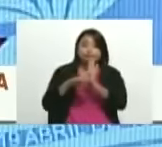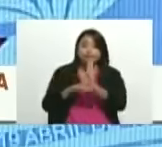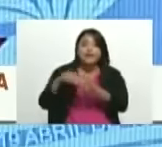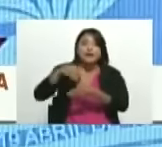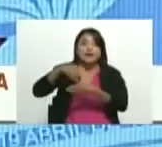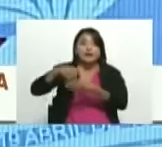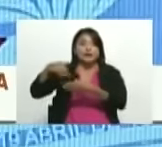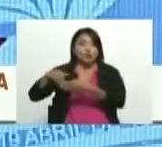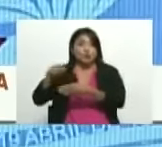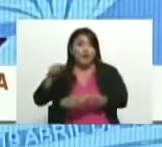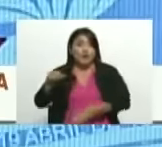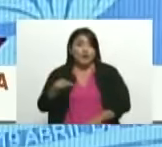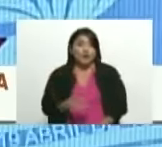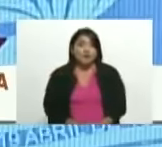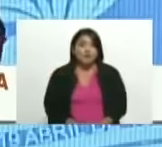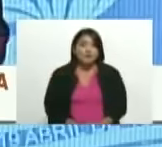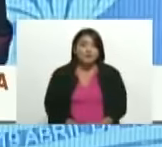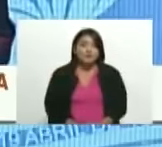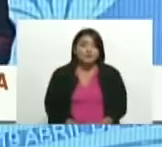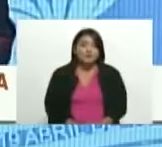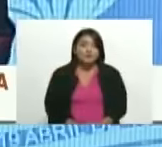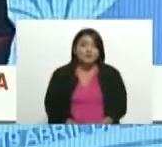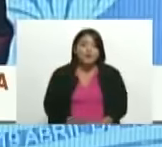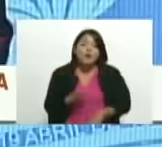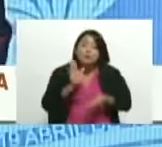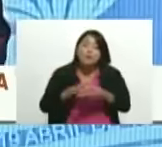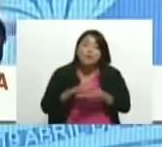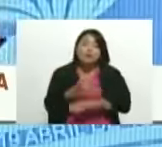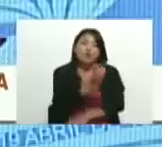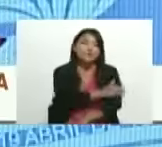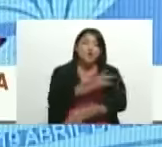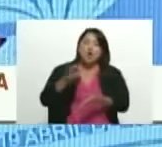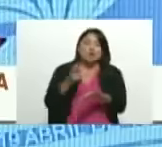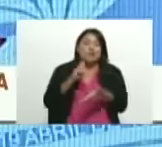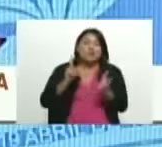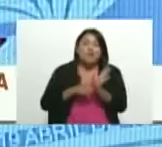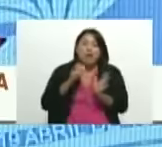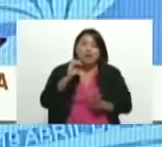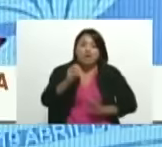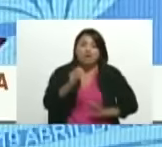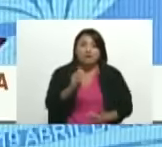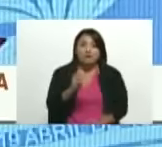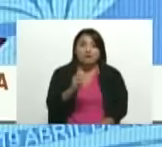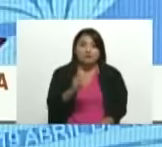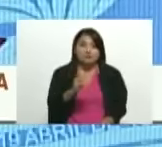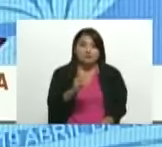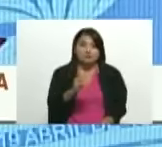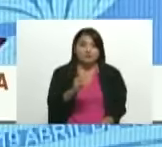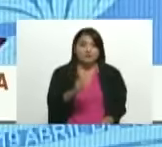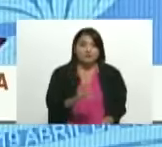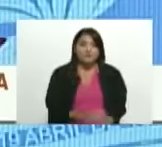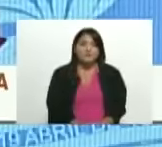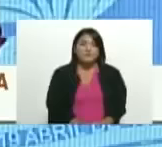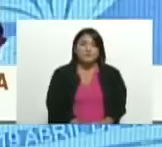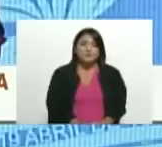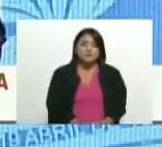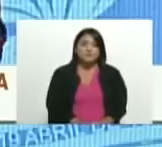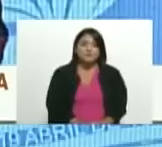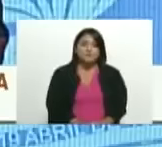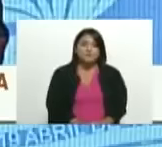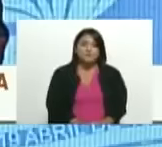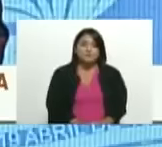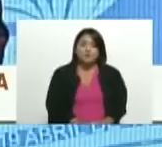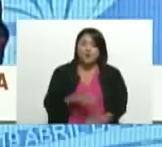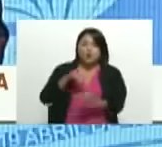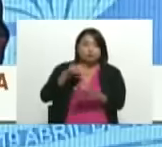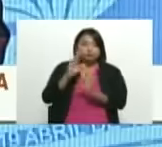fueron mancilladas, que fueron aplastadas, que fueron masticadas y fueron